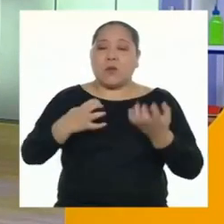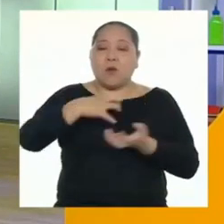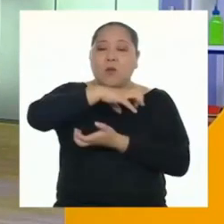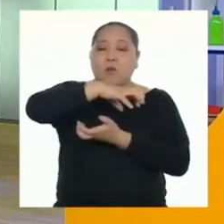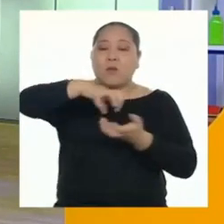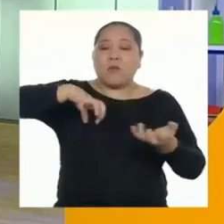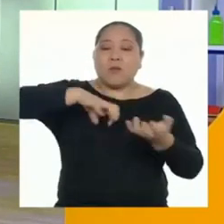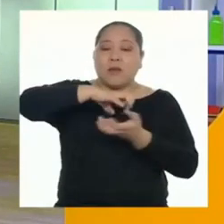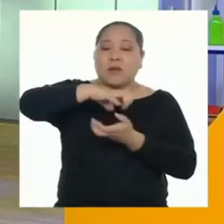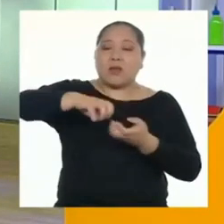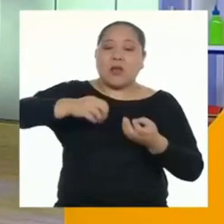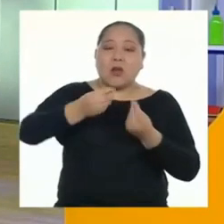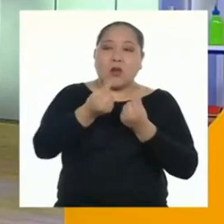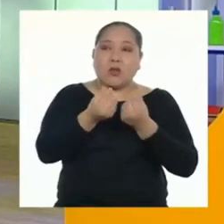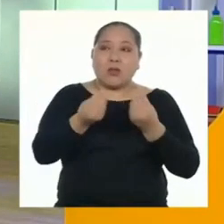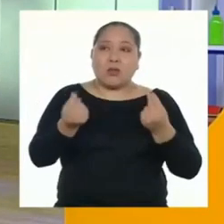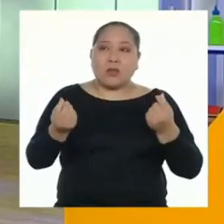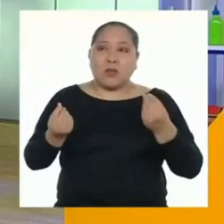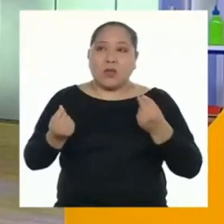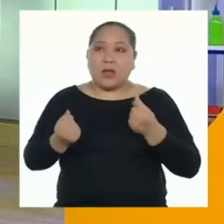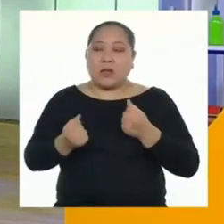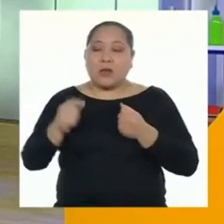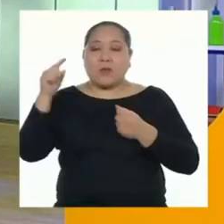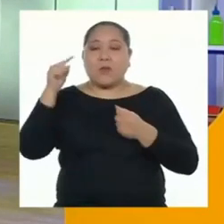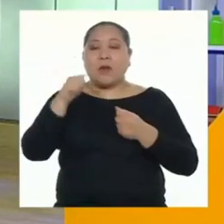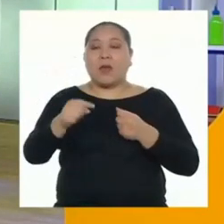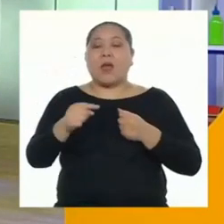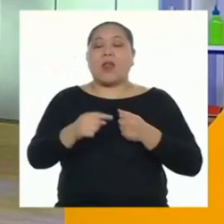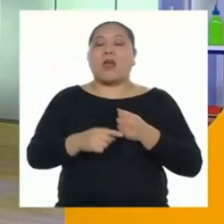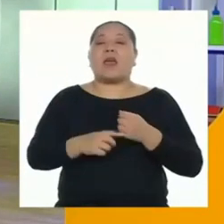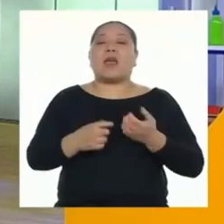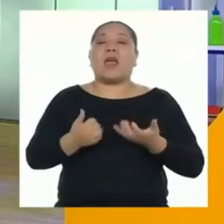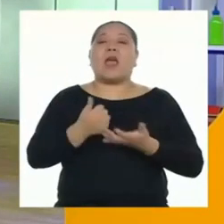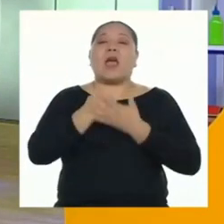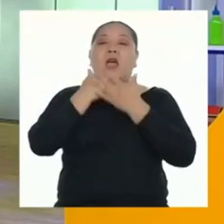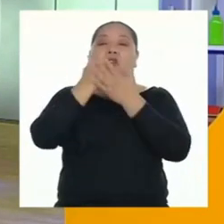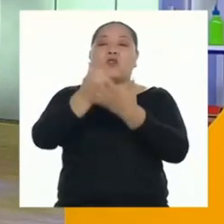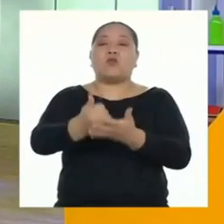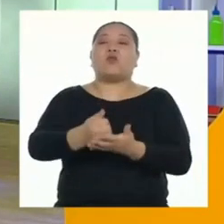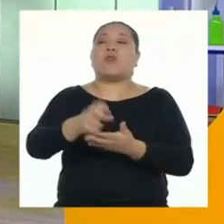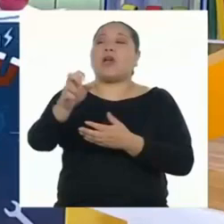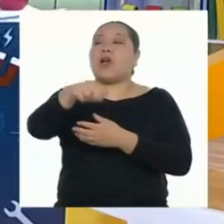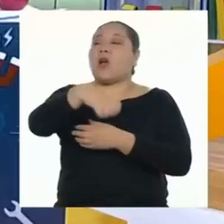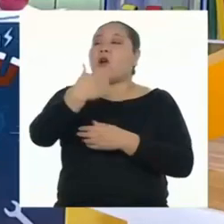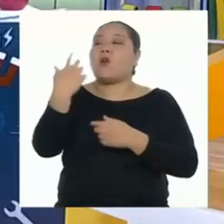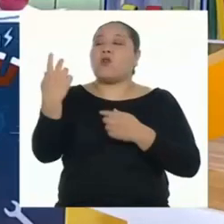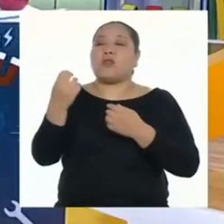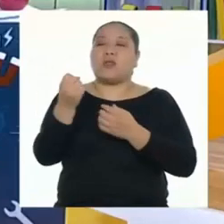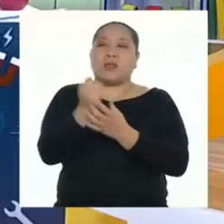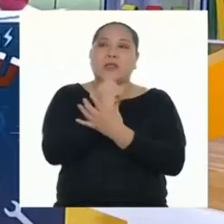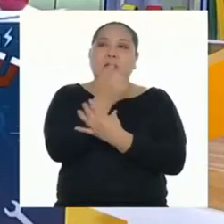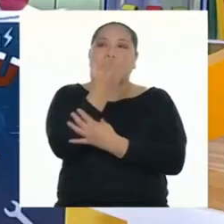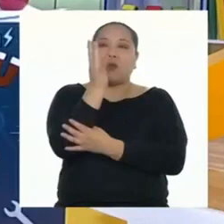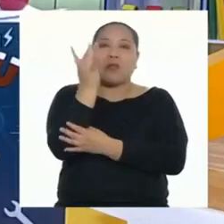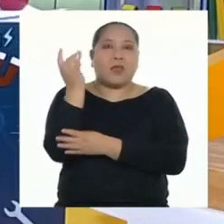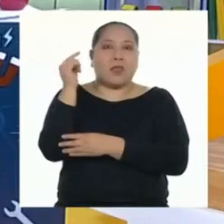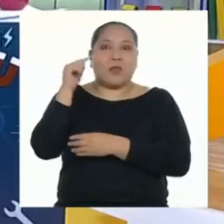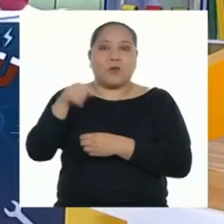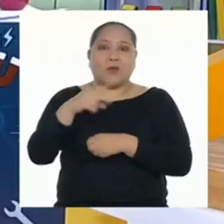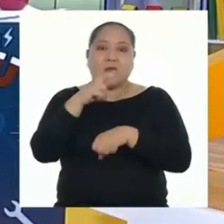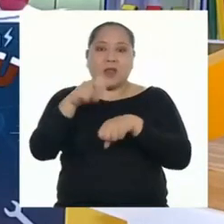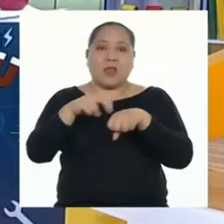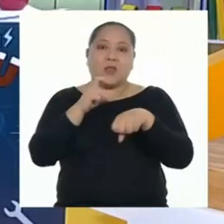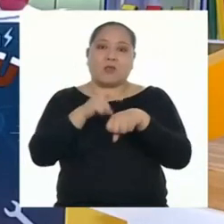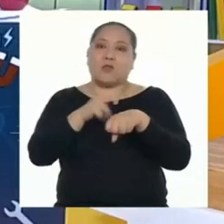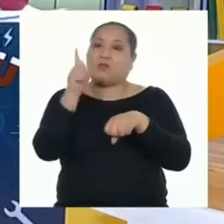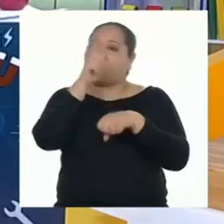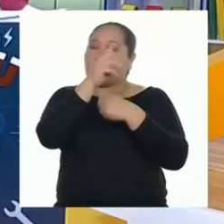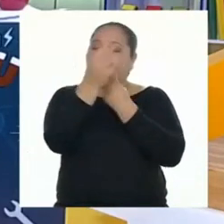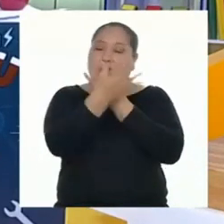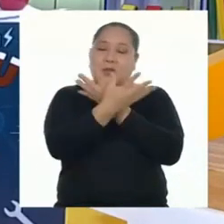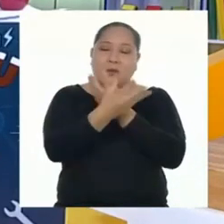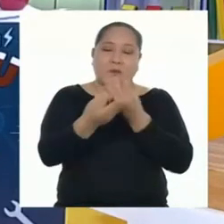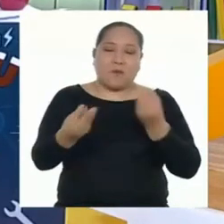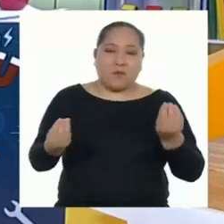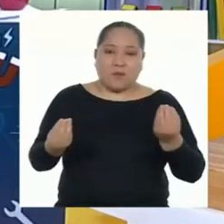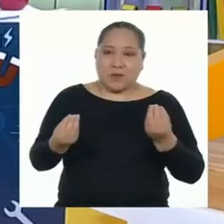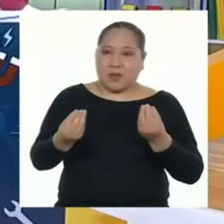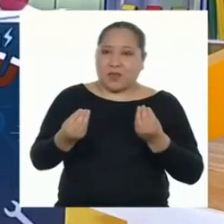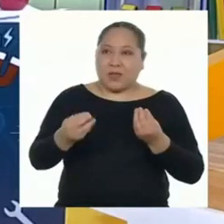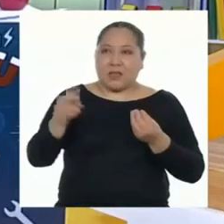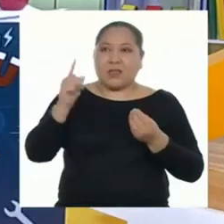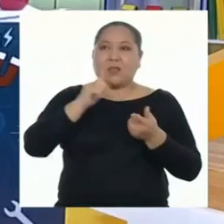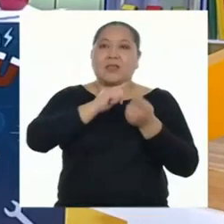tierra y hacer un compost para mi jardín para que nutra a las demás plantas. Porque en la naturaleza nada se pierde, solo